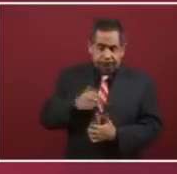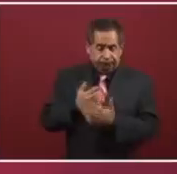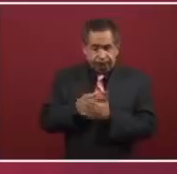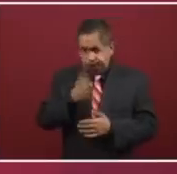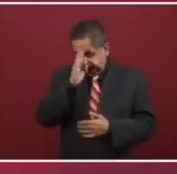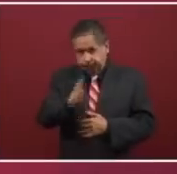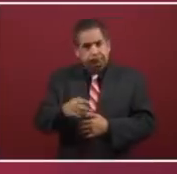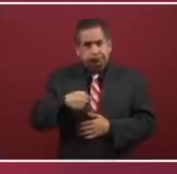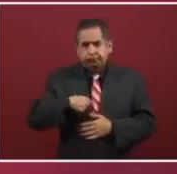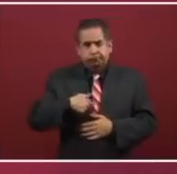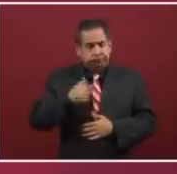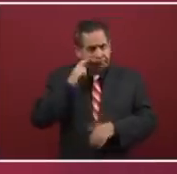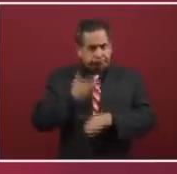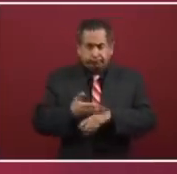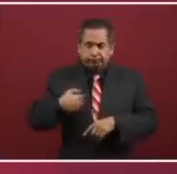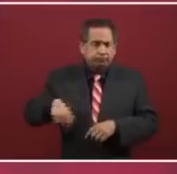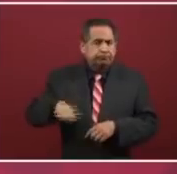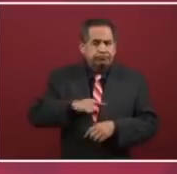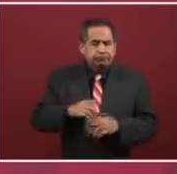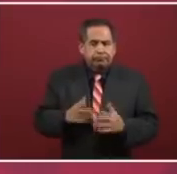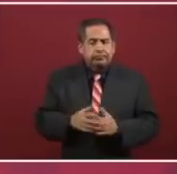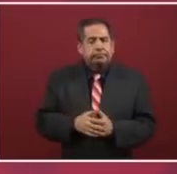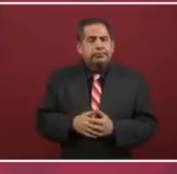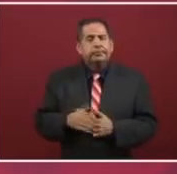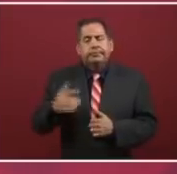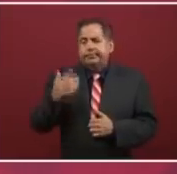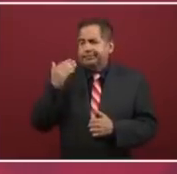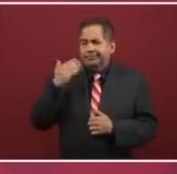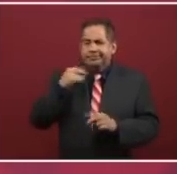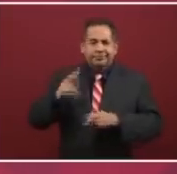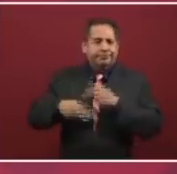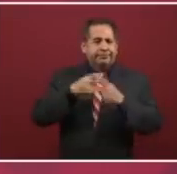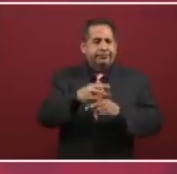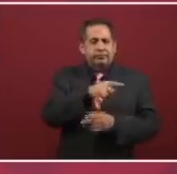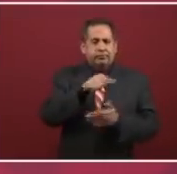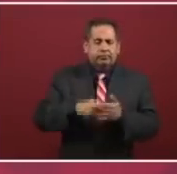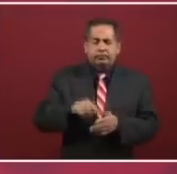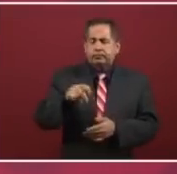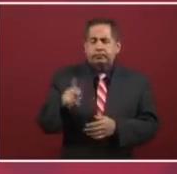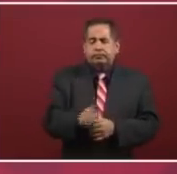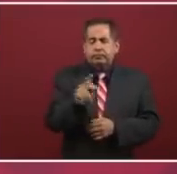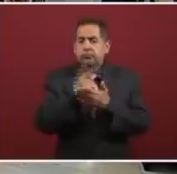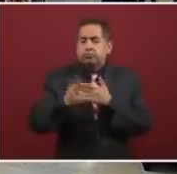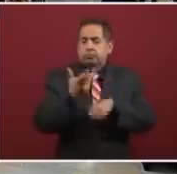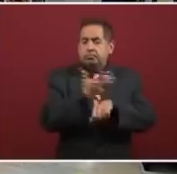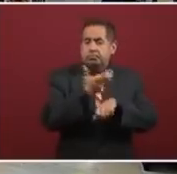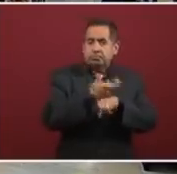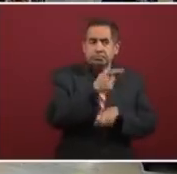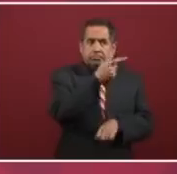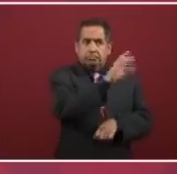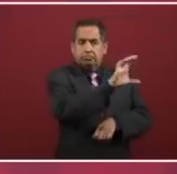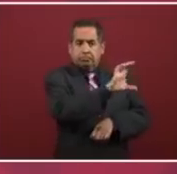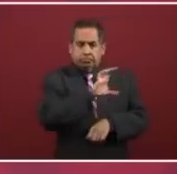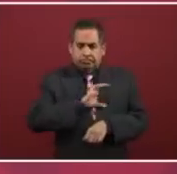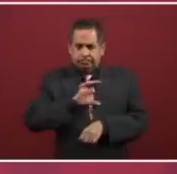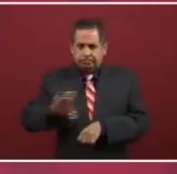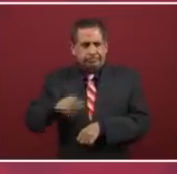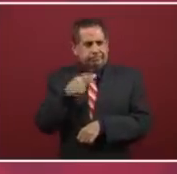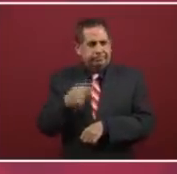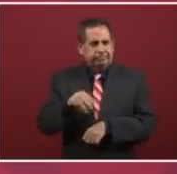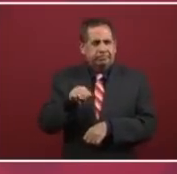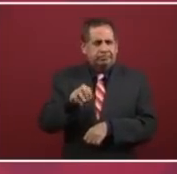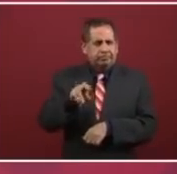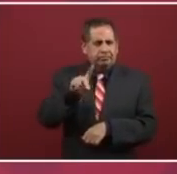directa. El presidente de México confirmó que su gobierno busca reorientar la iniciativa Mérida. Lo de la iniciativa Mérida,